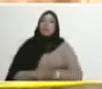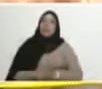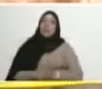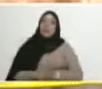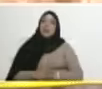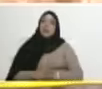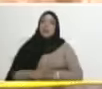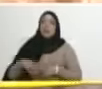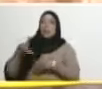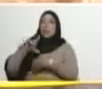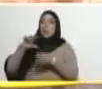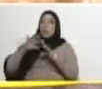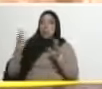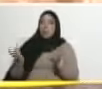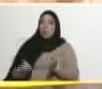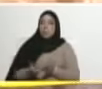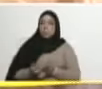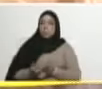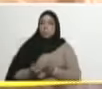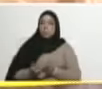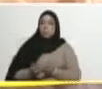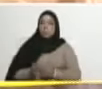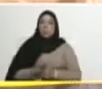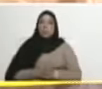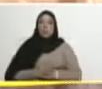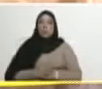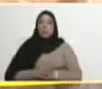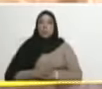de América para los americanos,